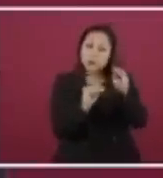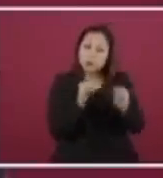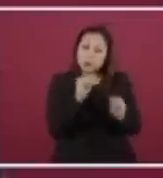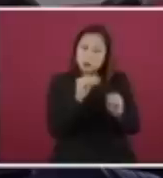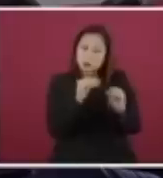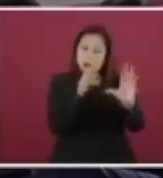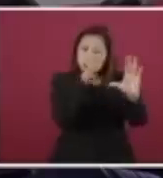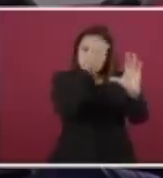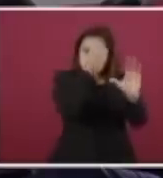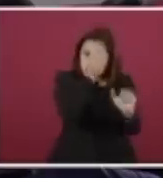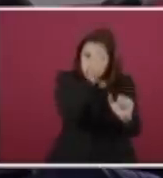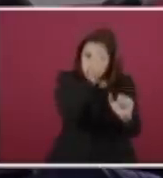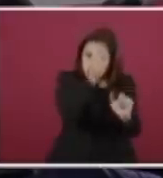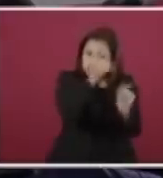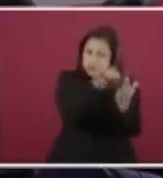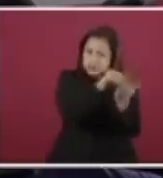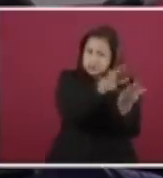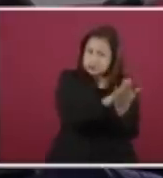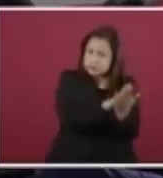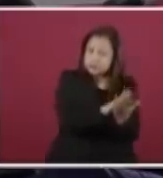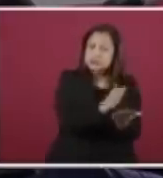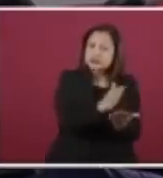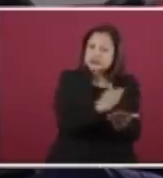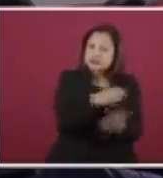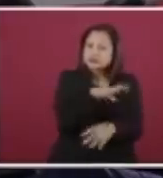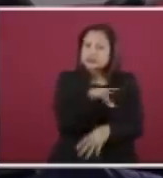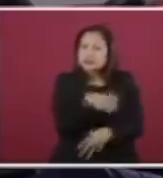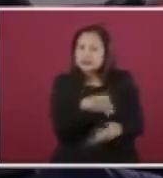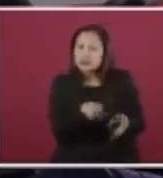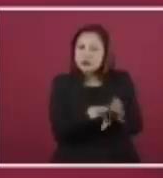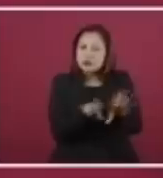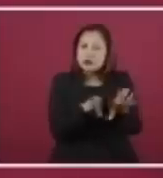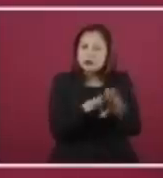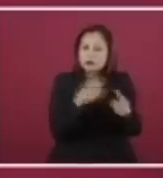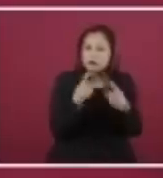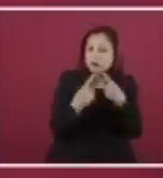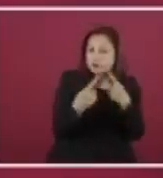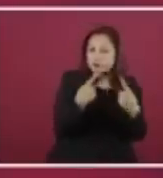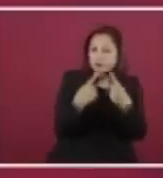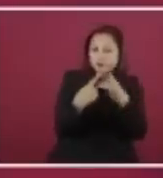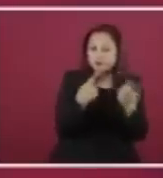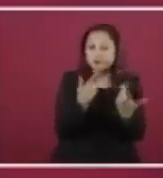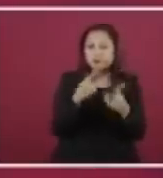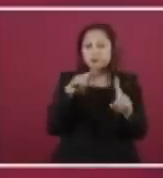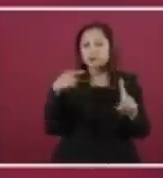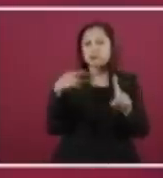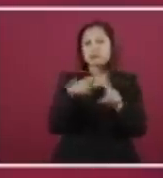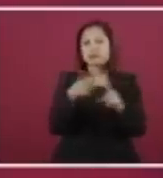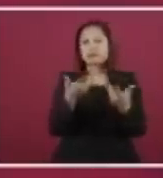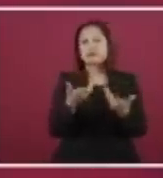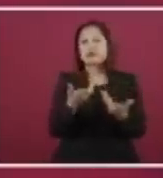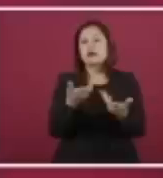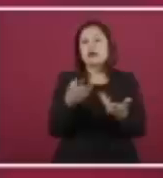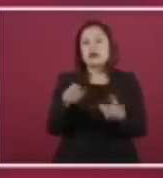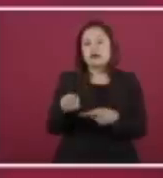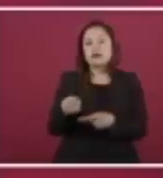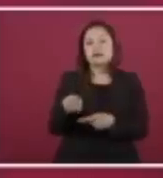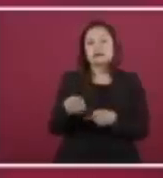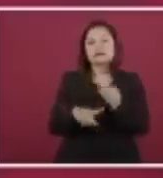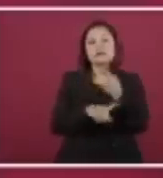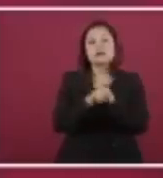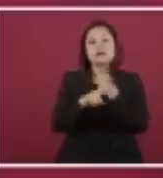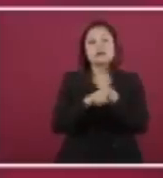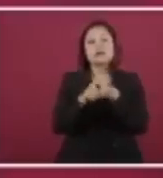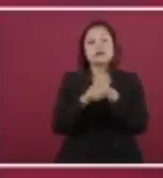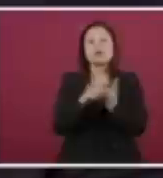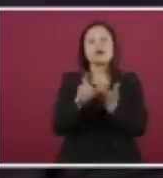la forma de que haya acuerdos. Hay el comercio ilegal, ¿sí?,